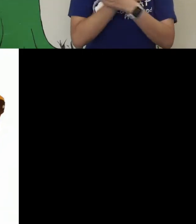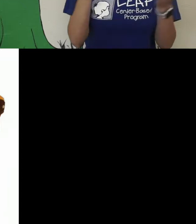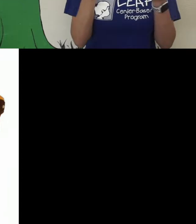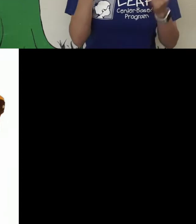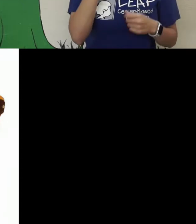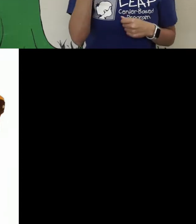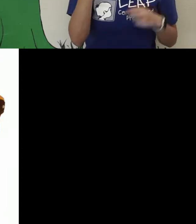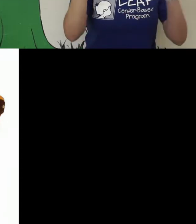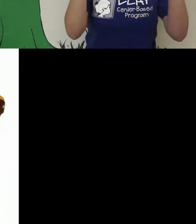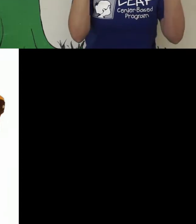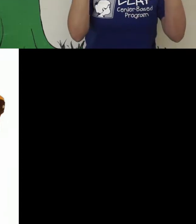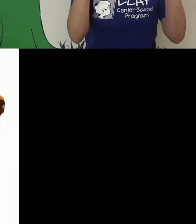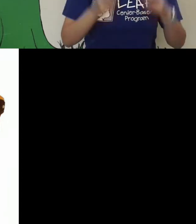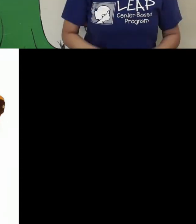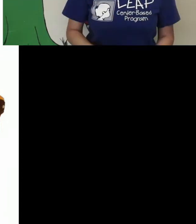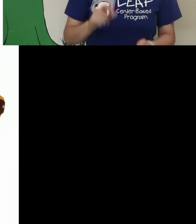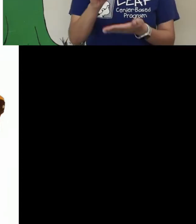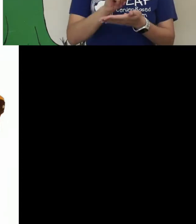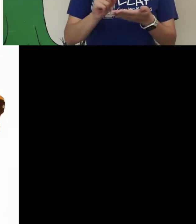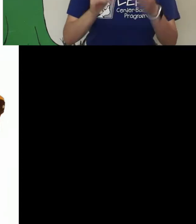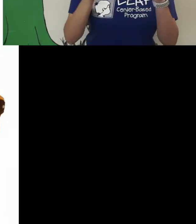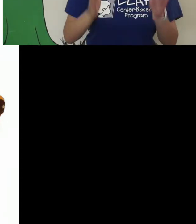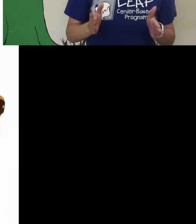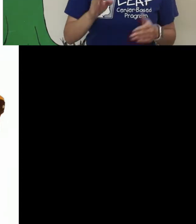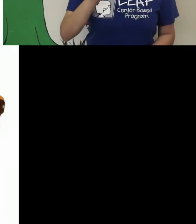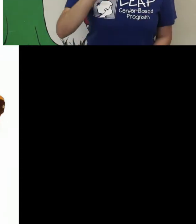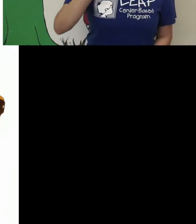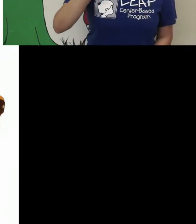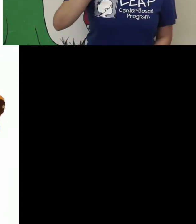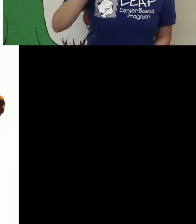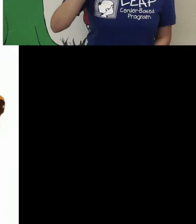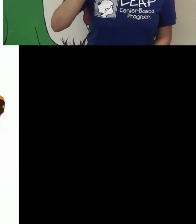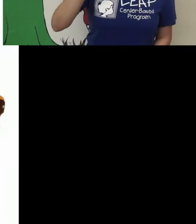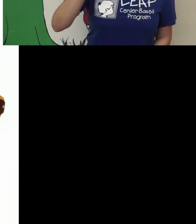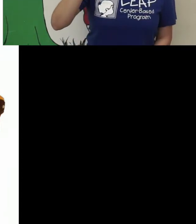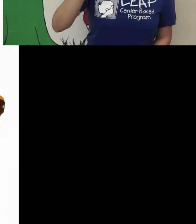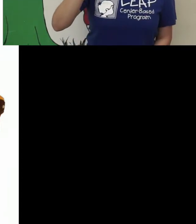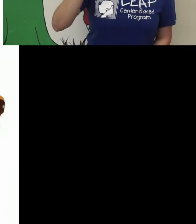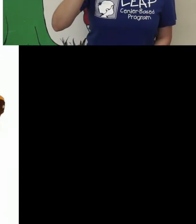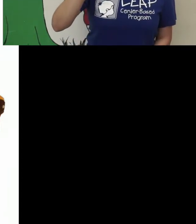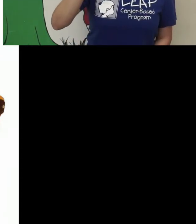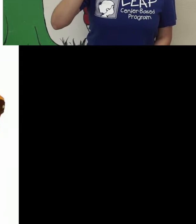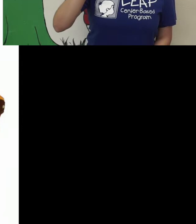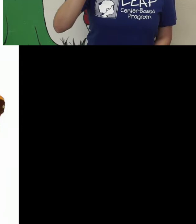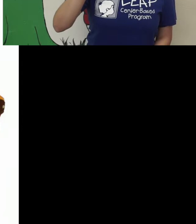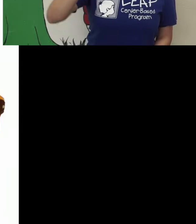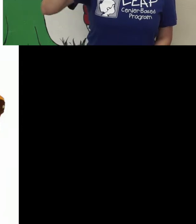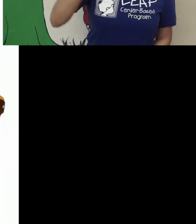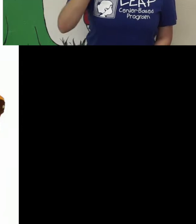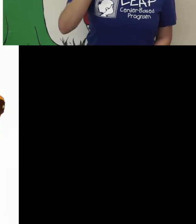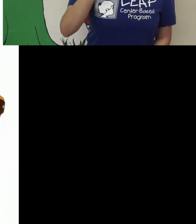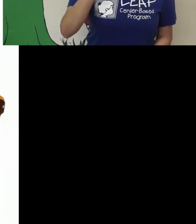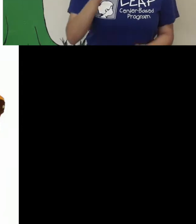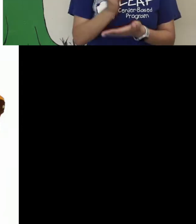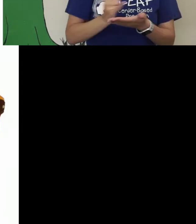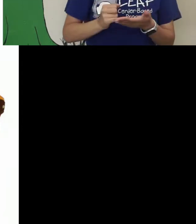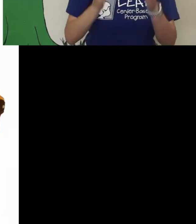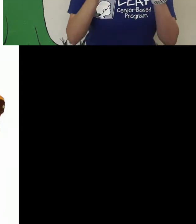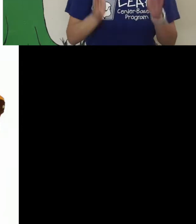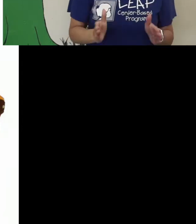Oso Pardo, ¿qué ves allí? Escrito por Bill Martin Jr., ilustrado por Eric Carle.